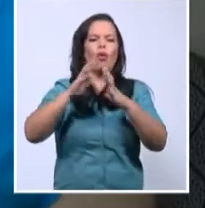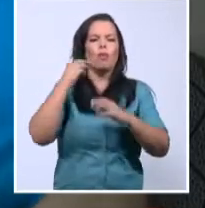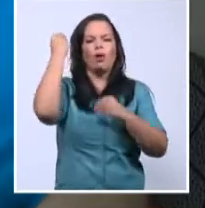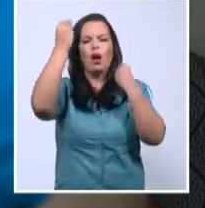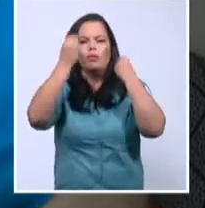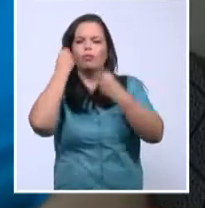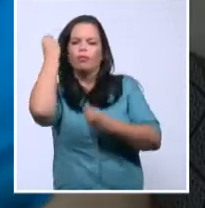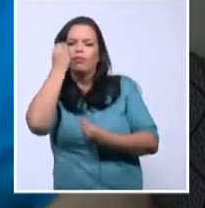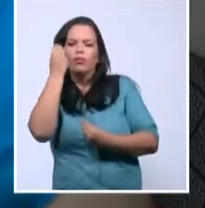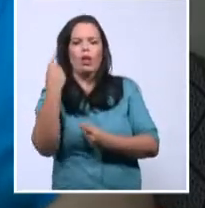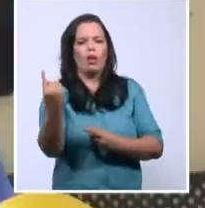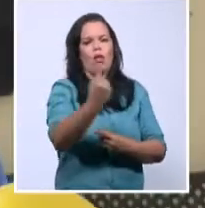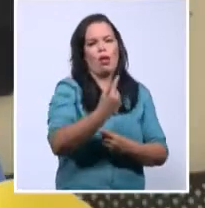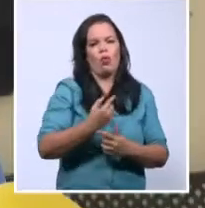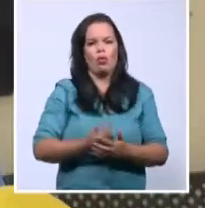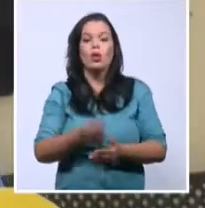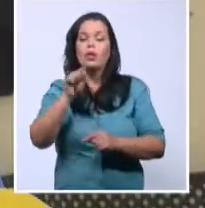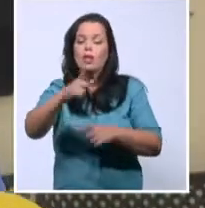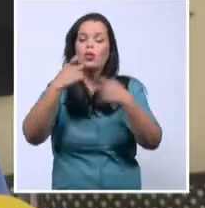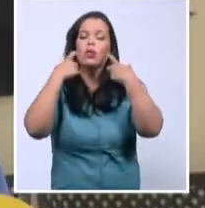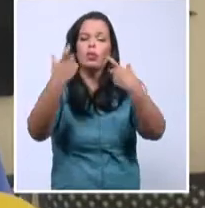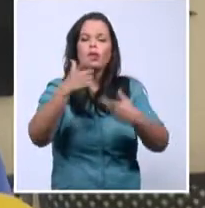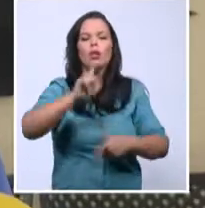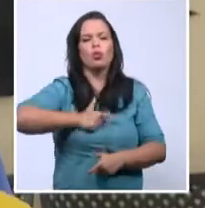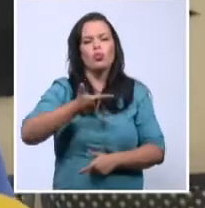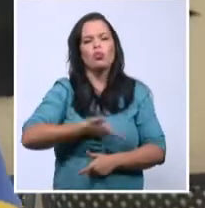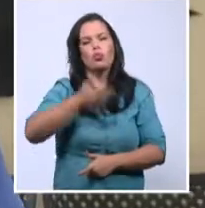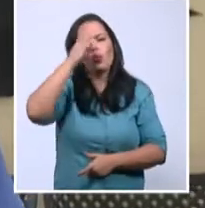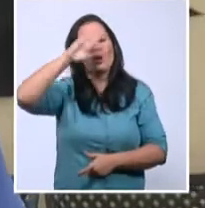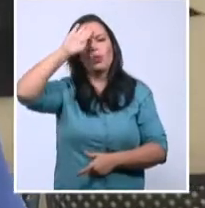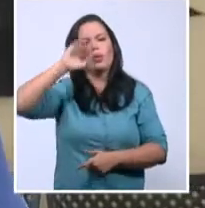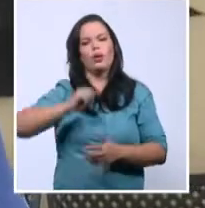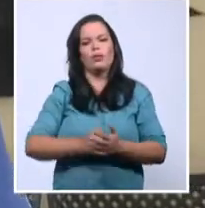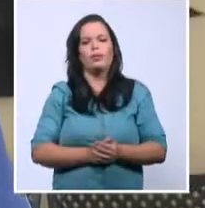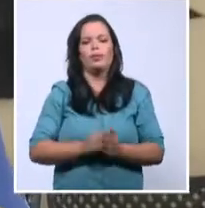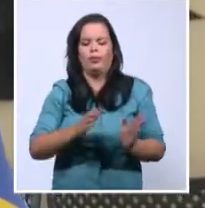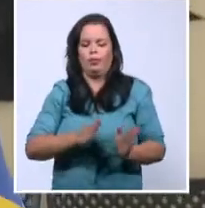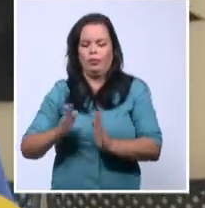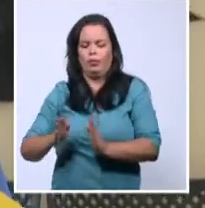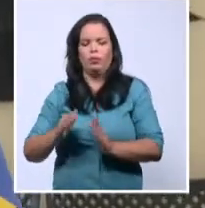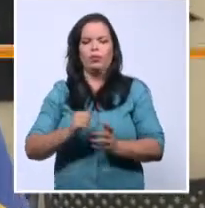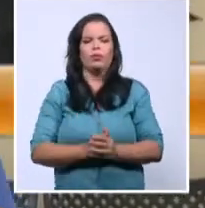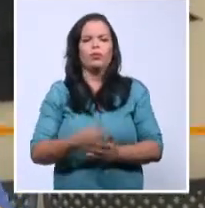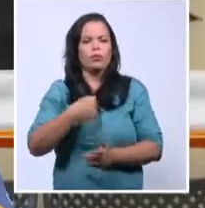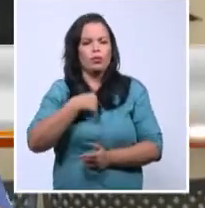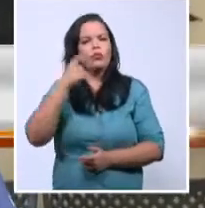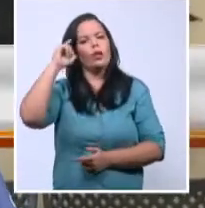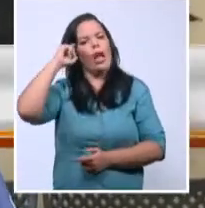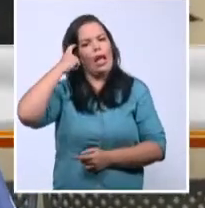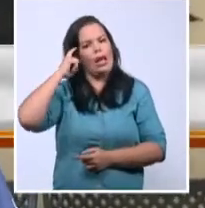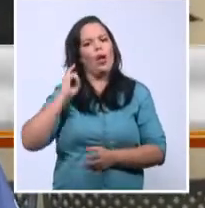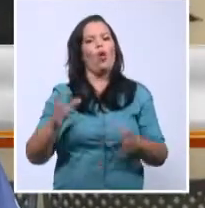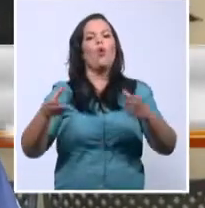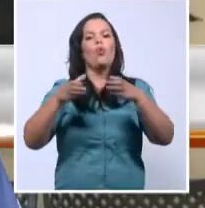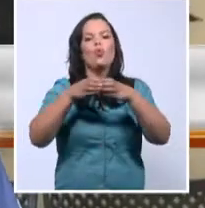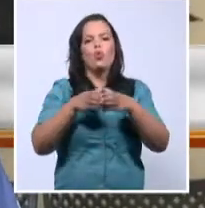lo que ha trascendido en la cultura cubana. Considero que el movimiento San Isidro es un movimiento formado a partir